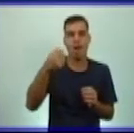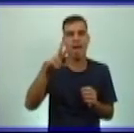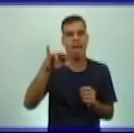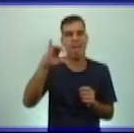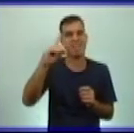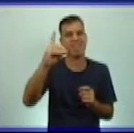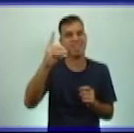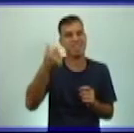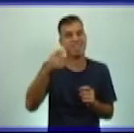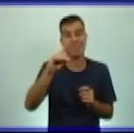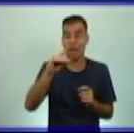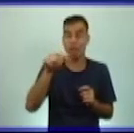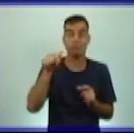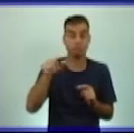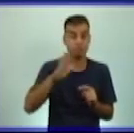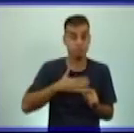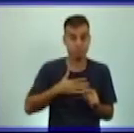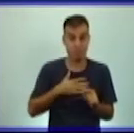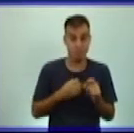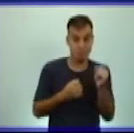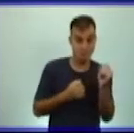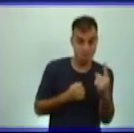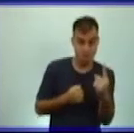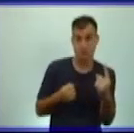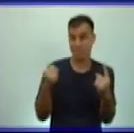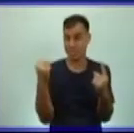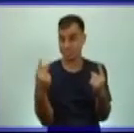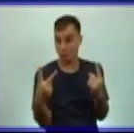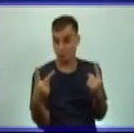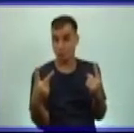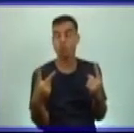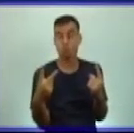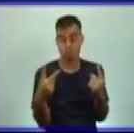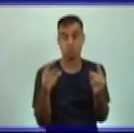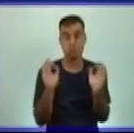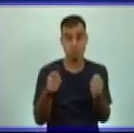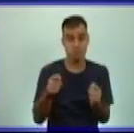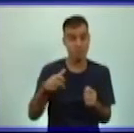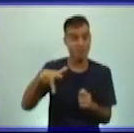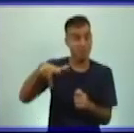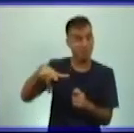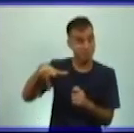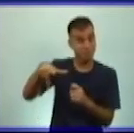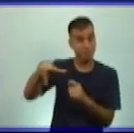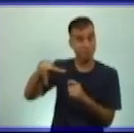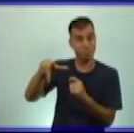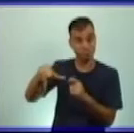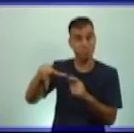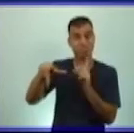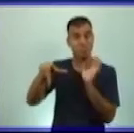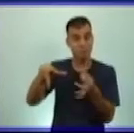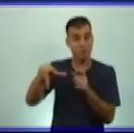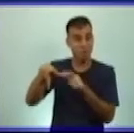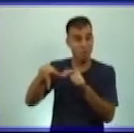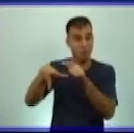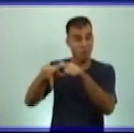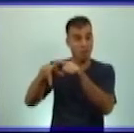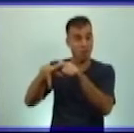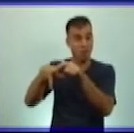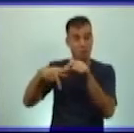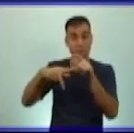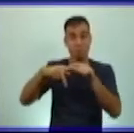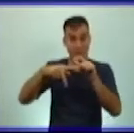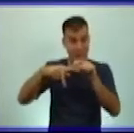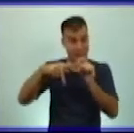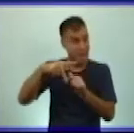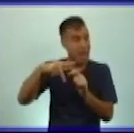ubicamos la polaridad del segundo enrollado y aplicando la regla de la mano derecha, nosotros podemos determinar entonces el sentido de la